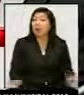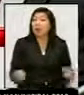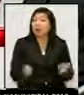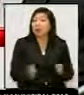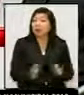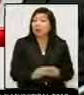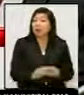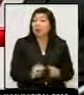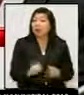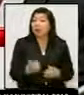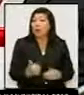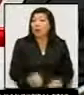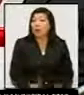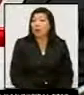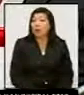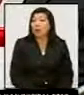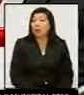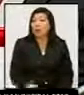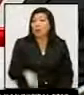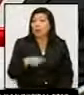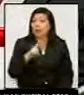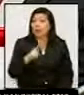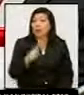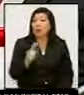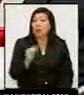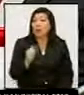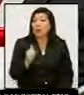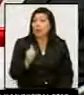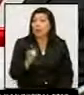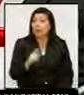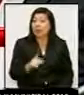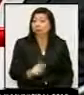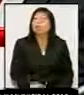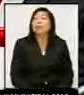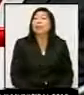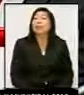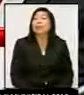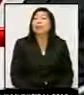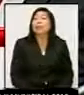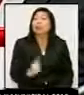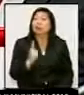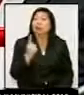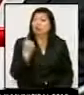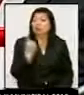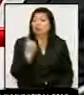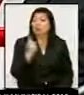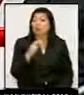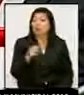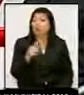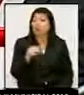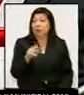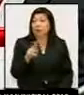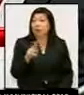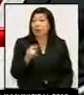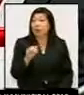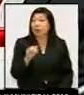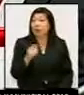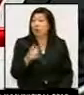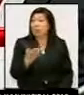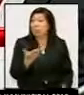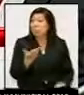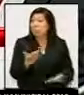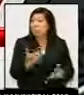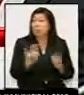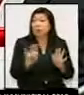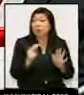y el otro operador, que es Perú Rail. Entonces, si vemos que un solo operador, que es Perú Rail, que es el que tiene más o menos